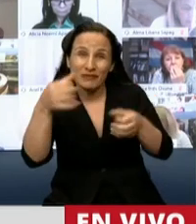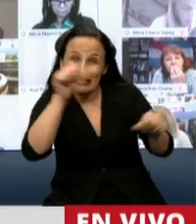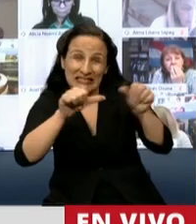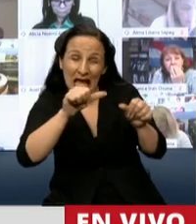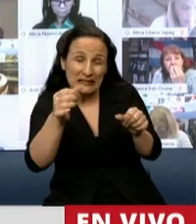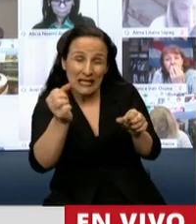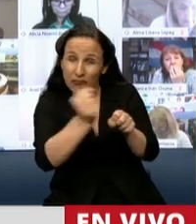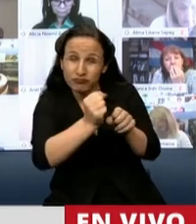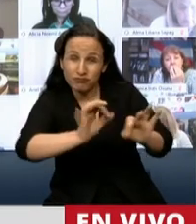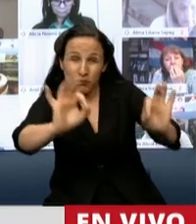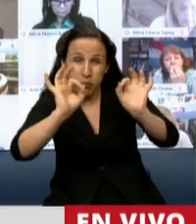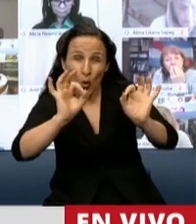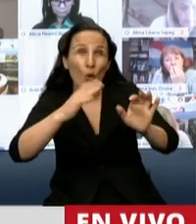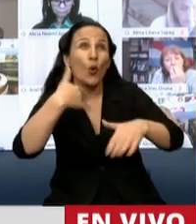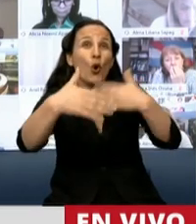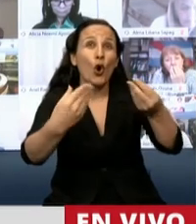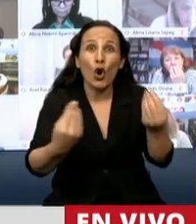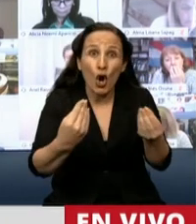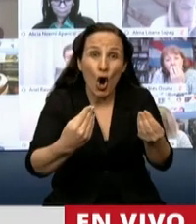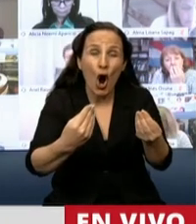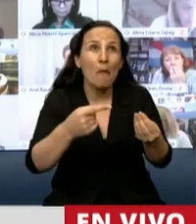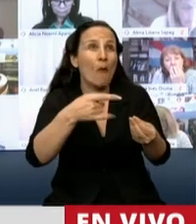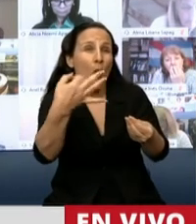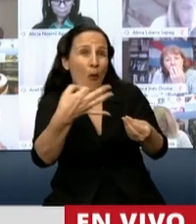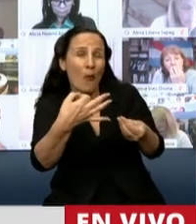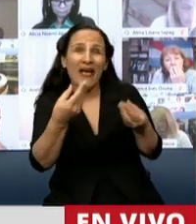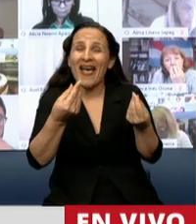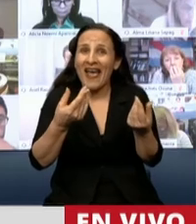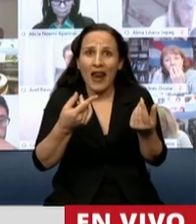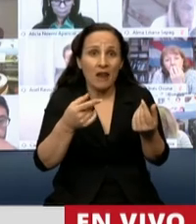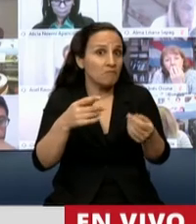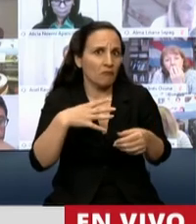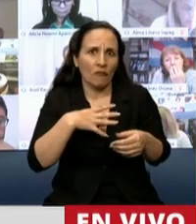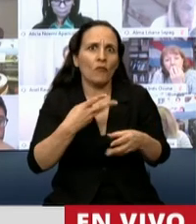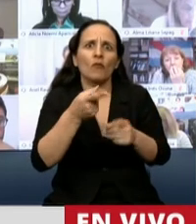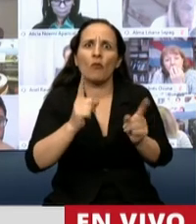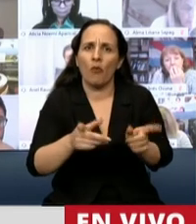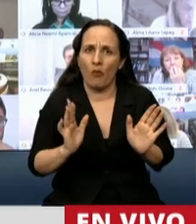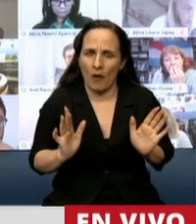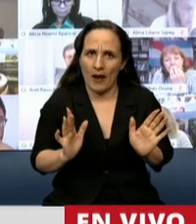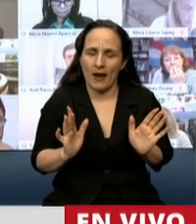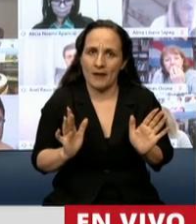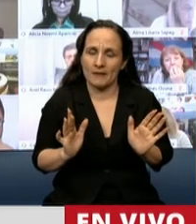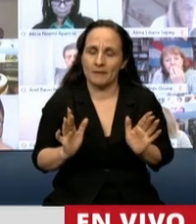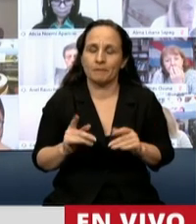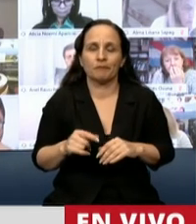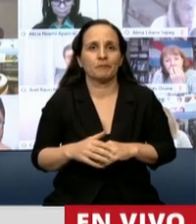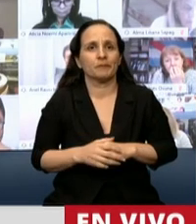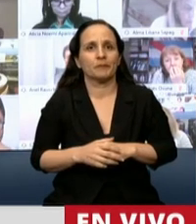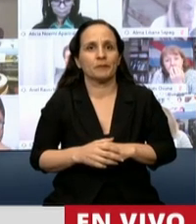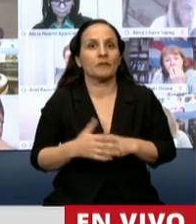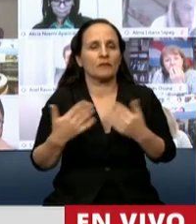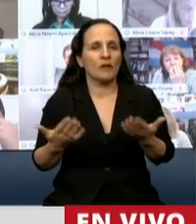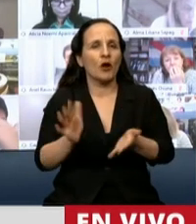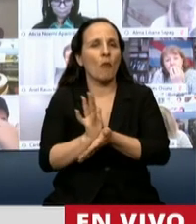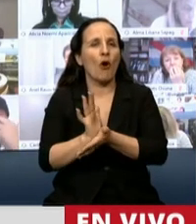de cómo va a ser el funcionamiento y la eficacia de esas vacunas. Así que hay, por un lado,